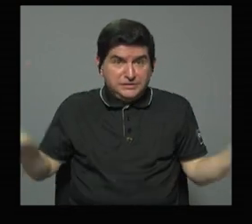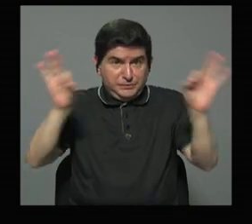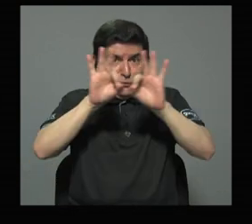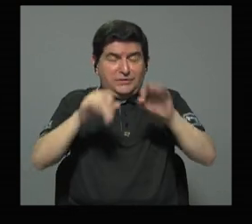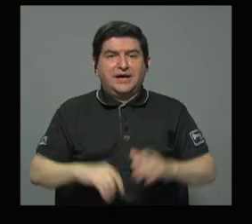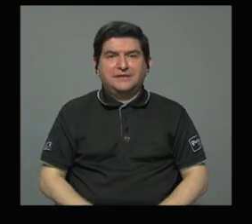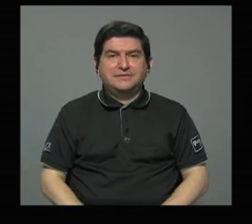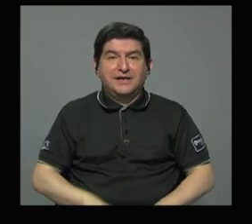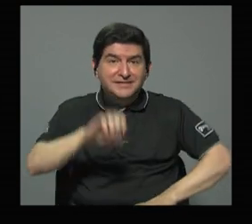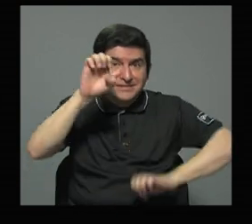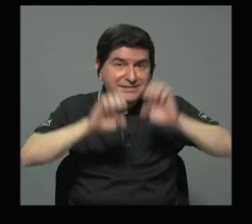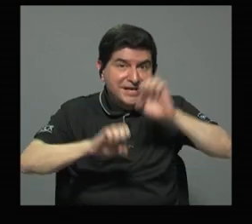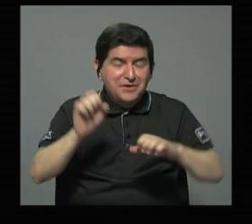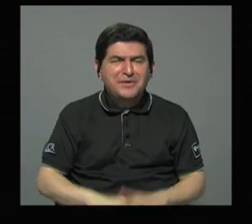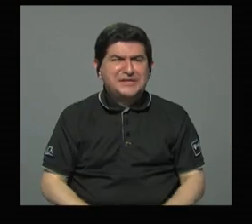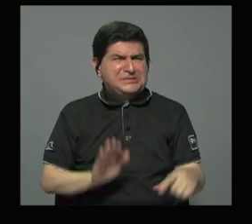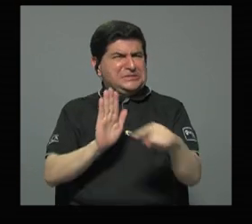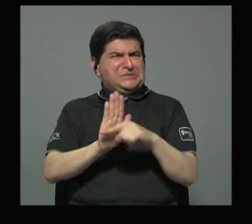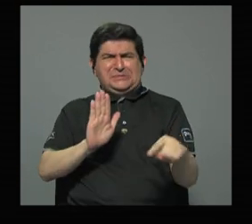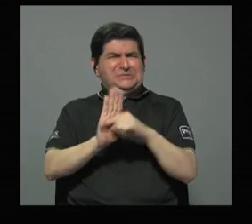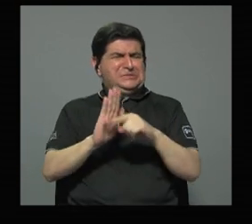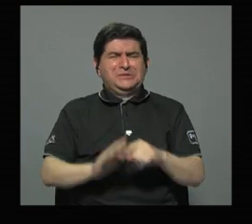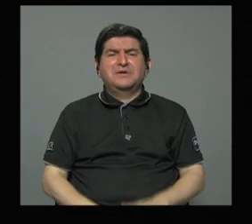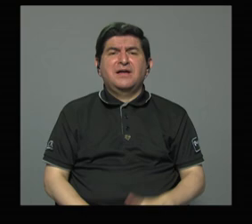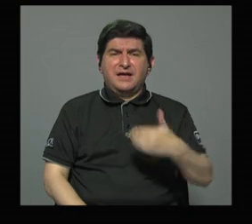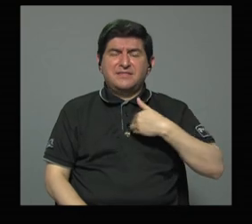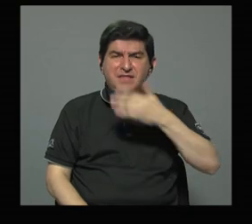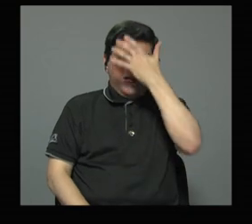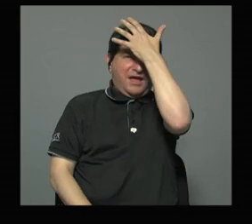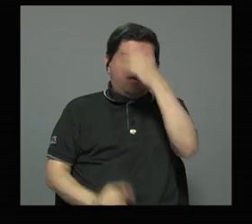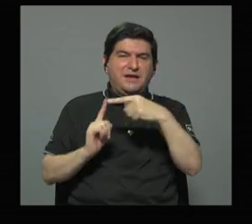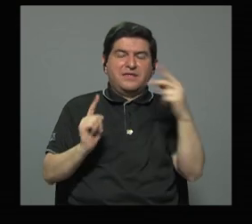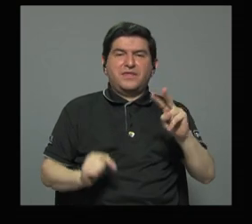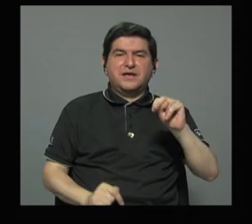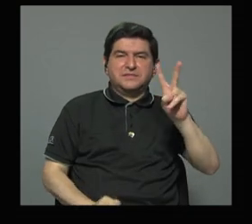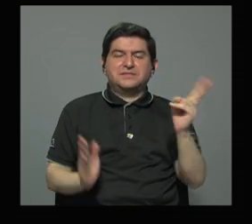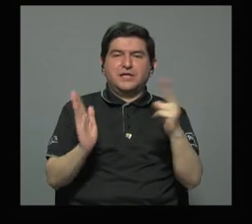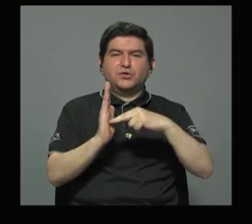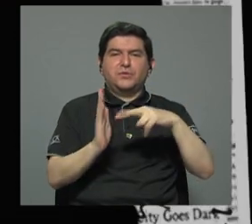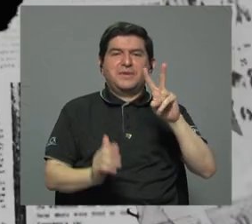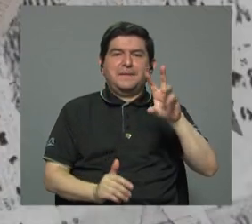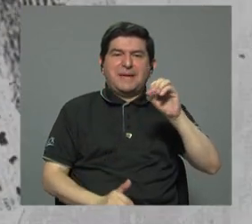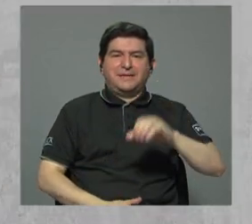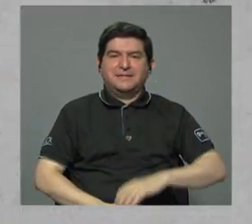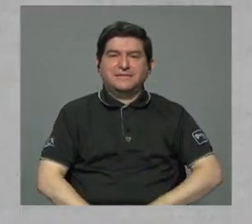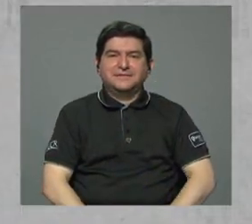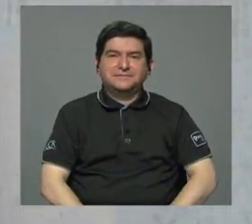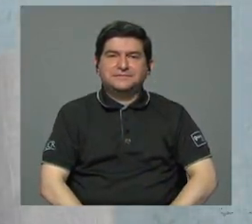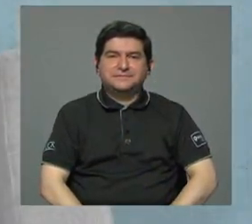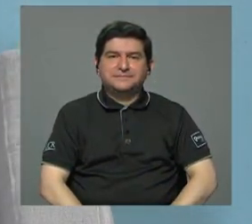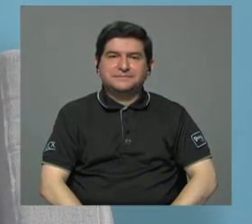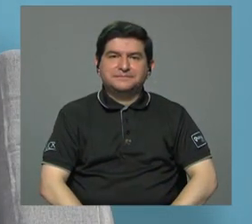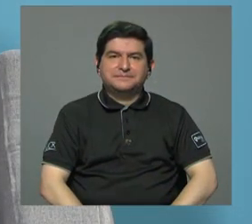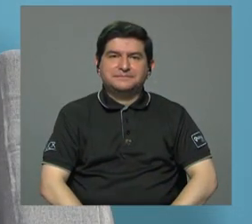Esta es la evaluación más desfavorecedora que obtiene Alvarado desde noviembre del 2020.